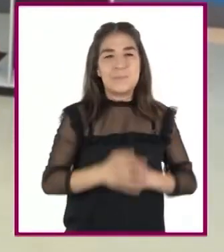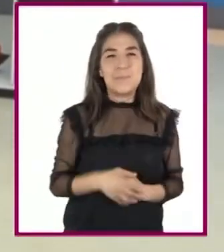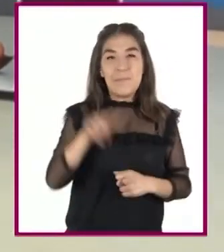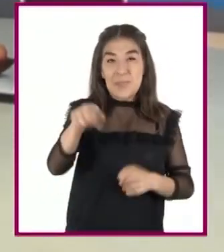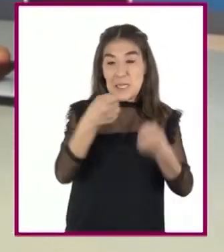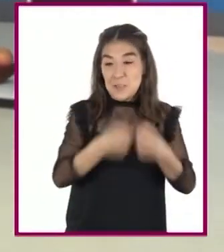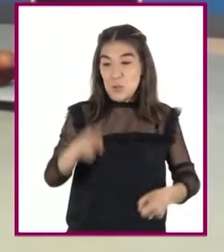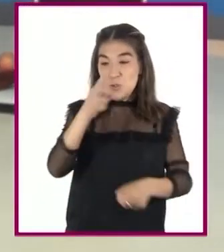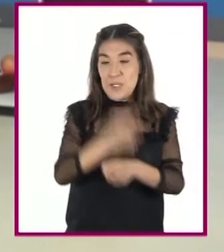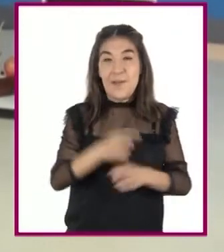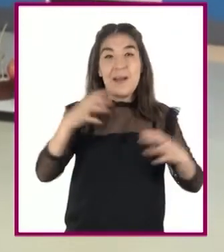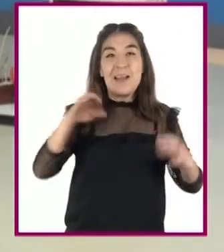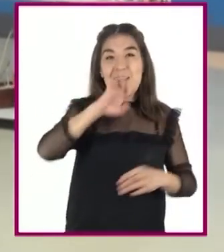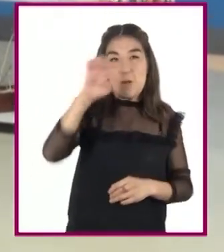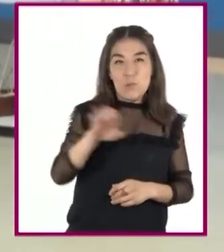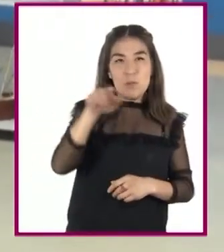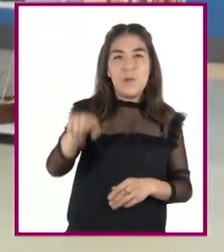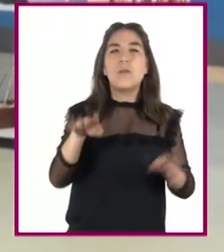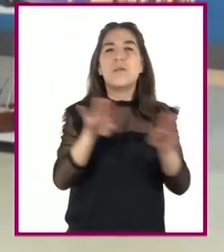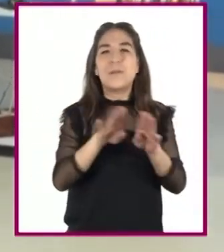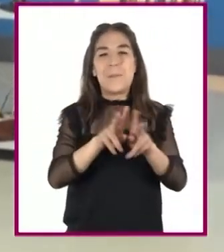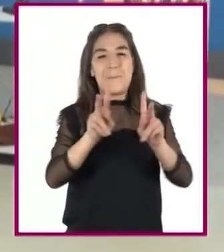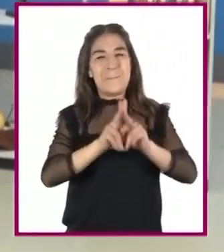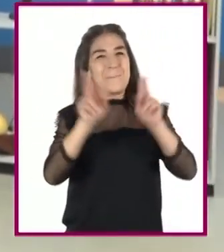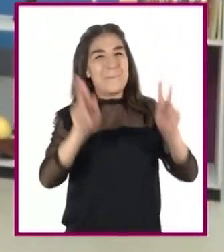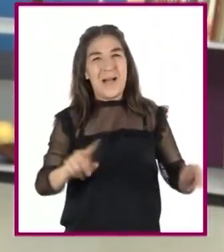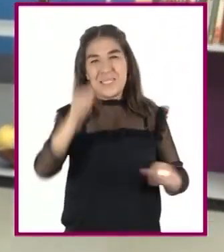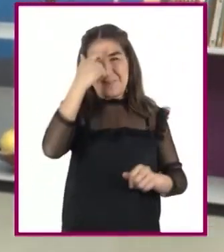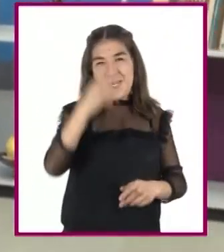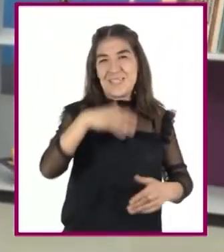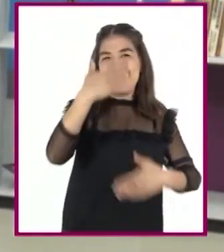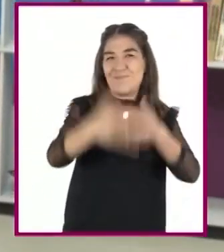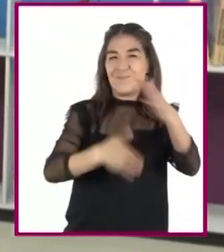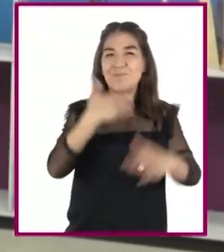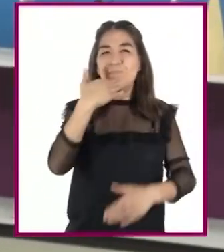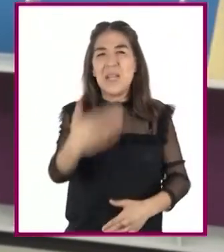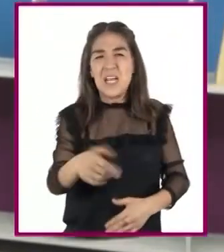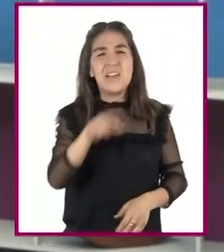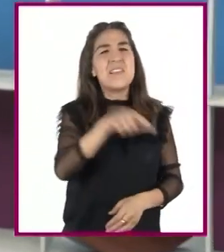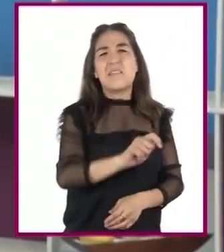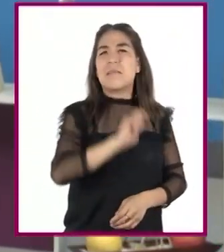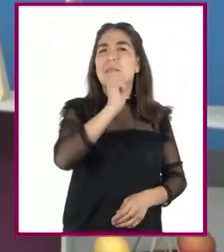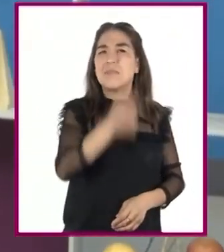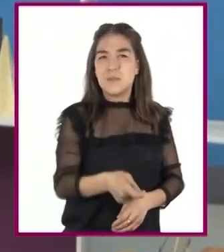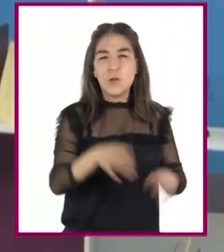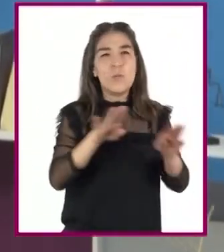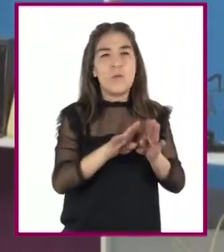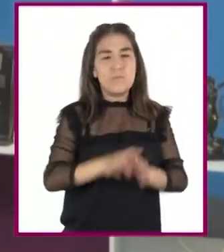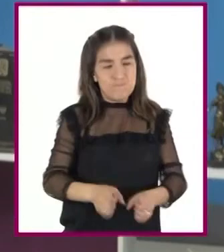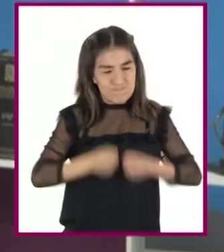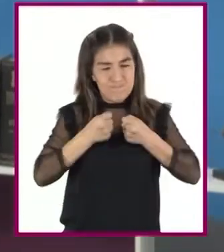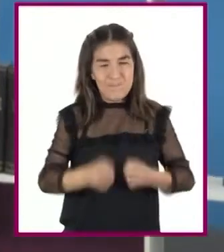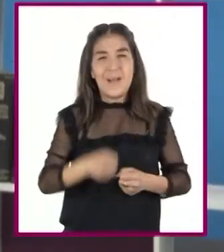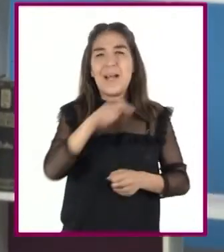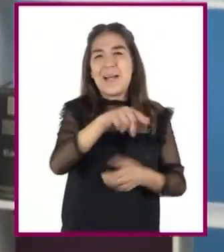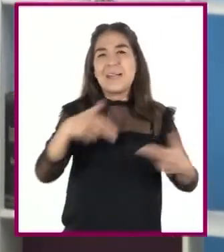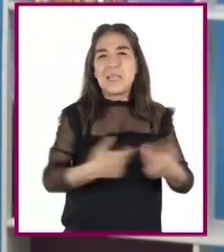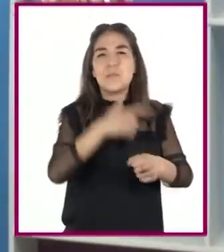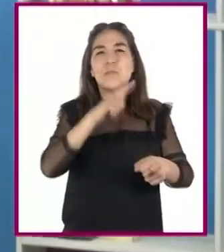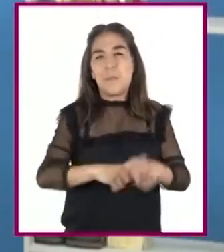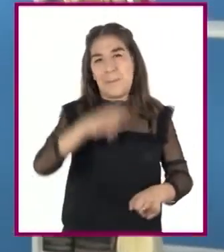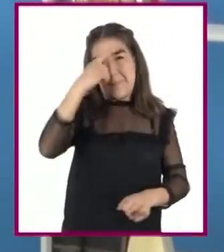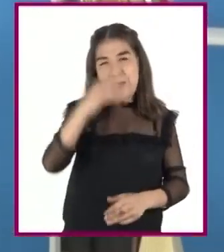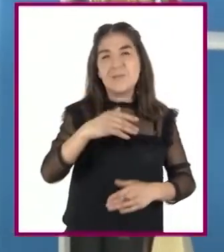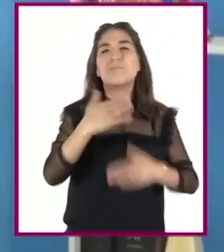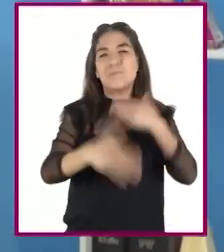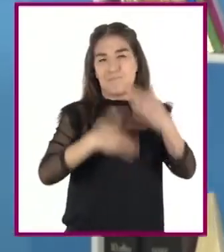europea vivía una etapa de paz y prosperidad que se traducía en un firme nacionalismo debido a la estabilidad